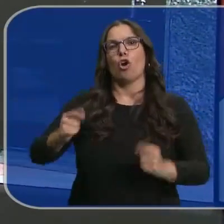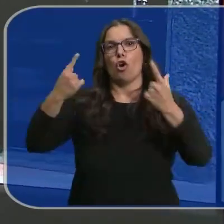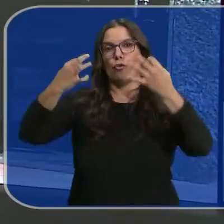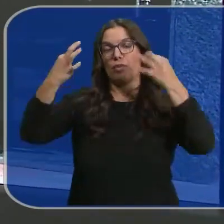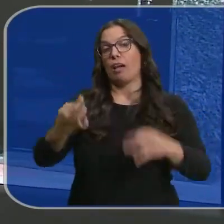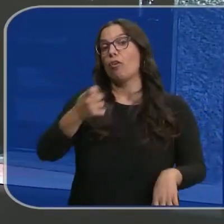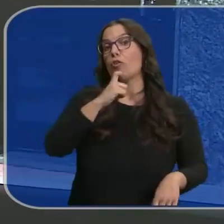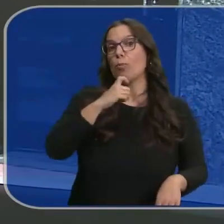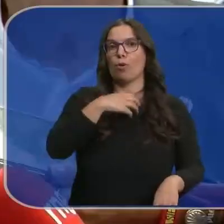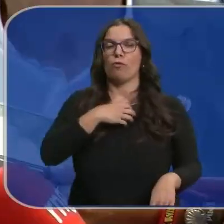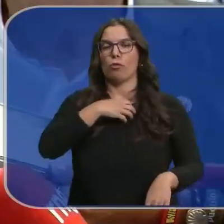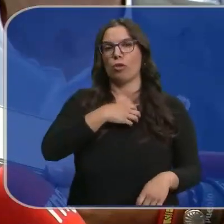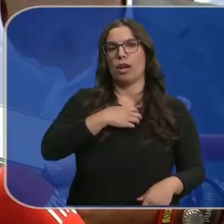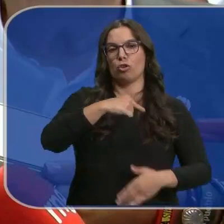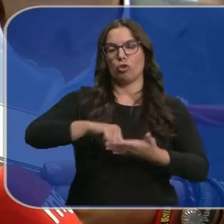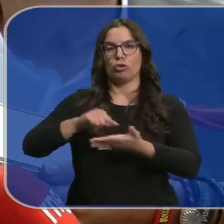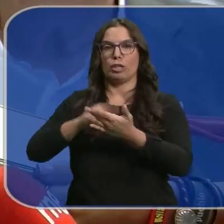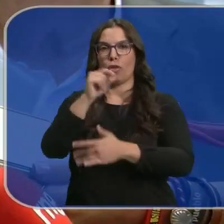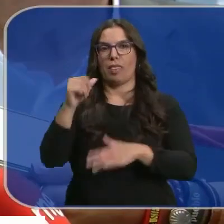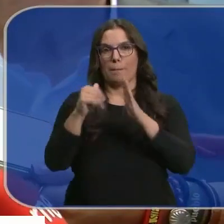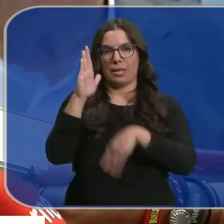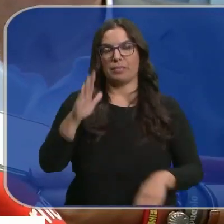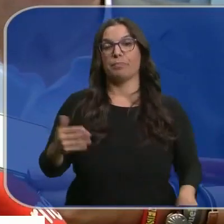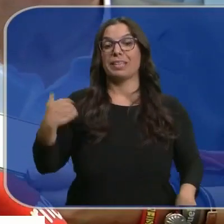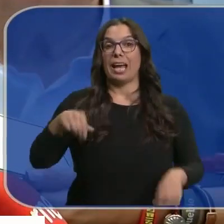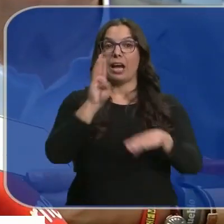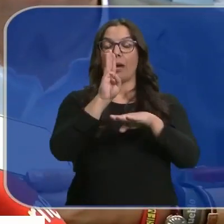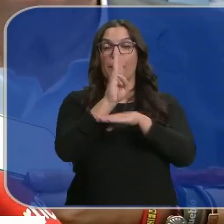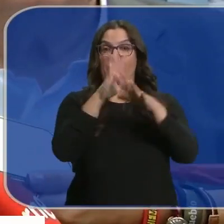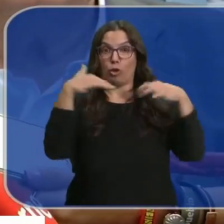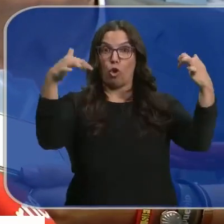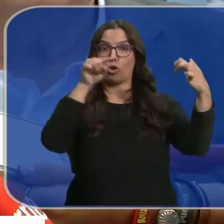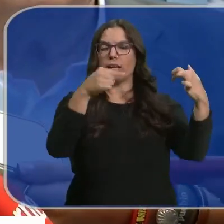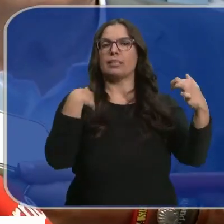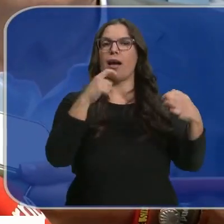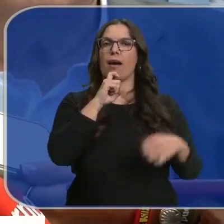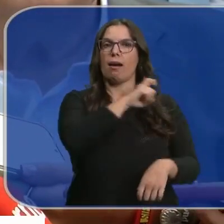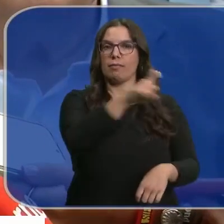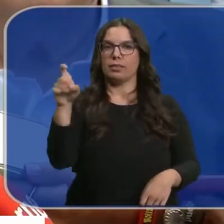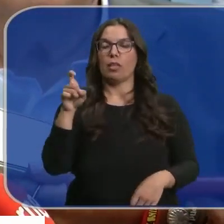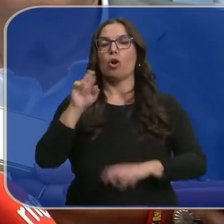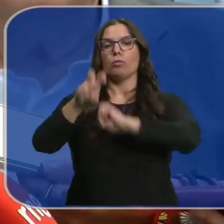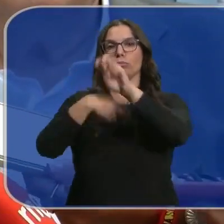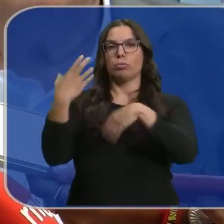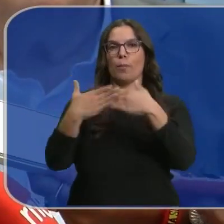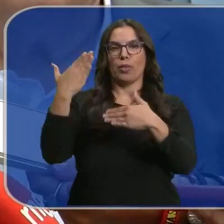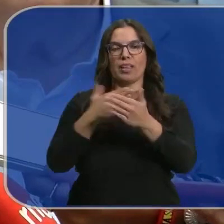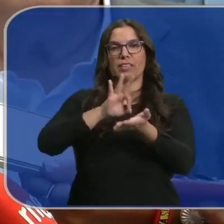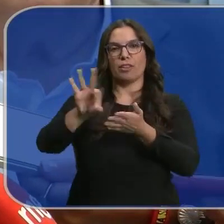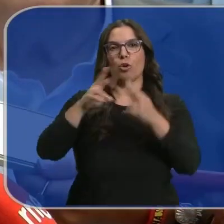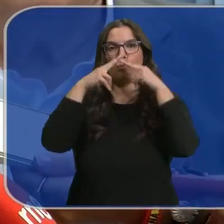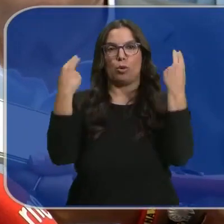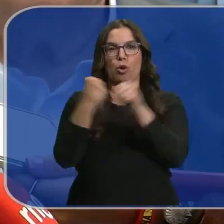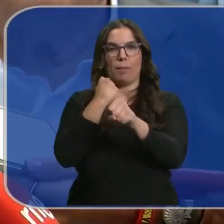funcionarios. Hemos anunciado ya en sede parlamentaria una modernización del Servicio Público de Empleo, una